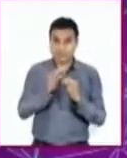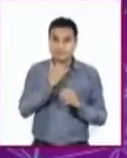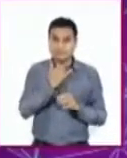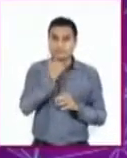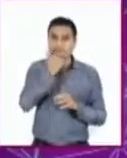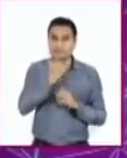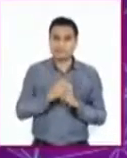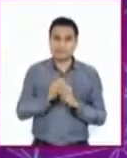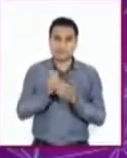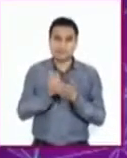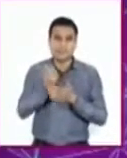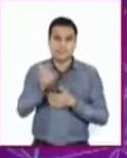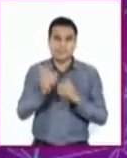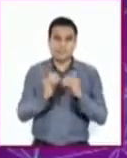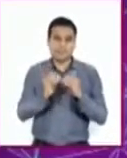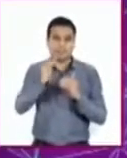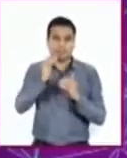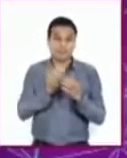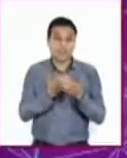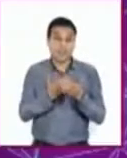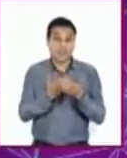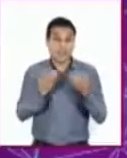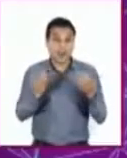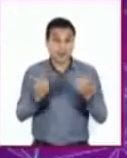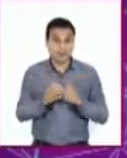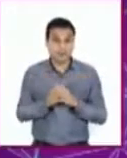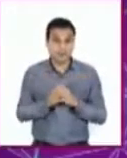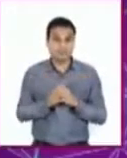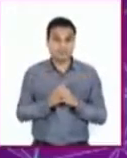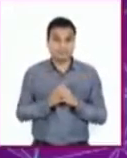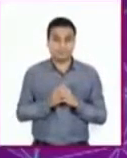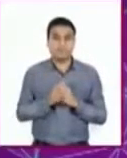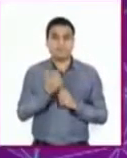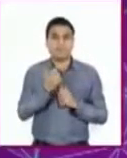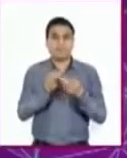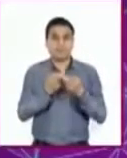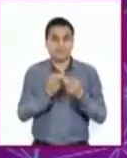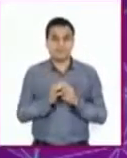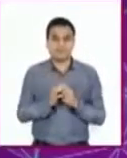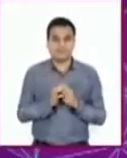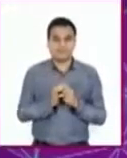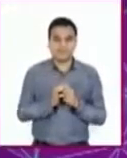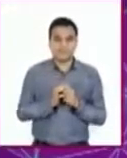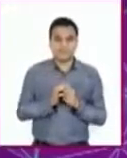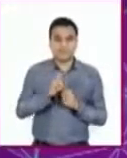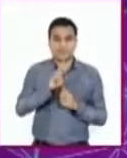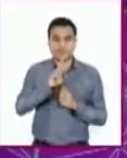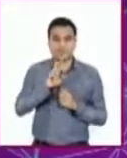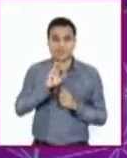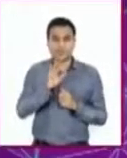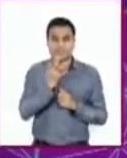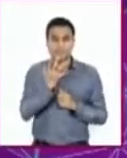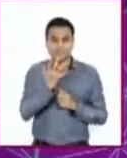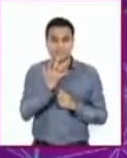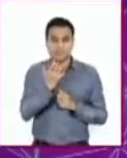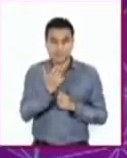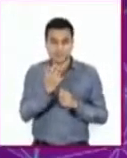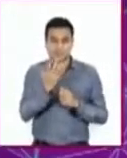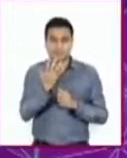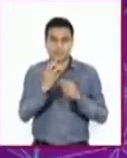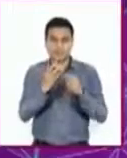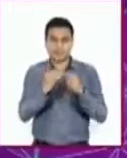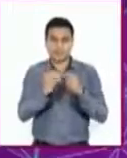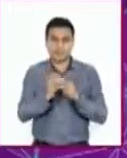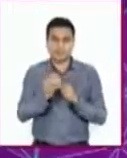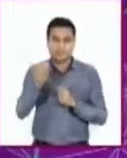y pagó de más, por lo que ahora su saldo es de 245 pesos con 50 centavos.